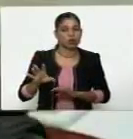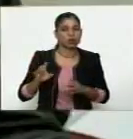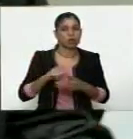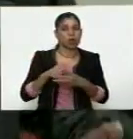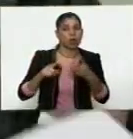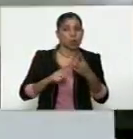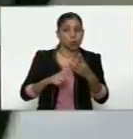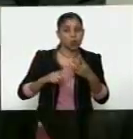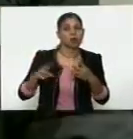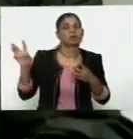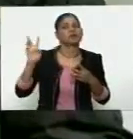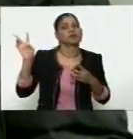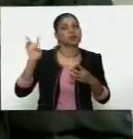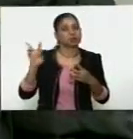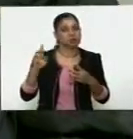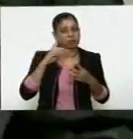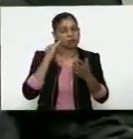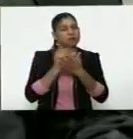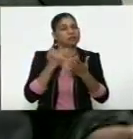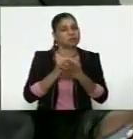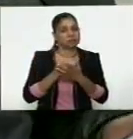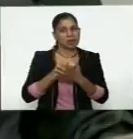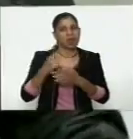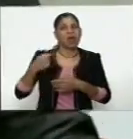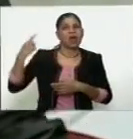mundial. Y un aplauso, ayer lo dijo Jorge Rodríguez.